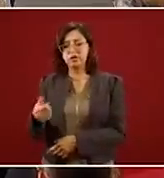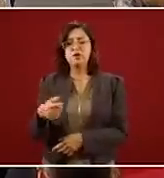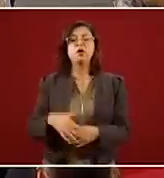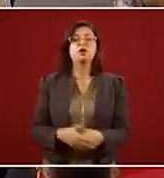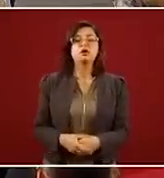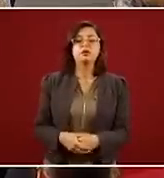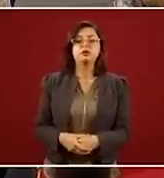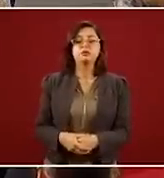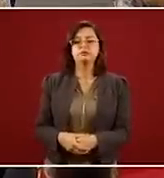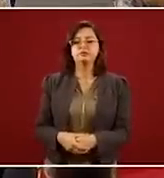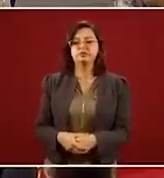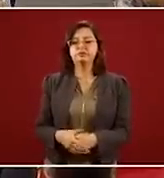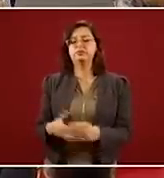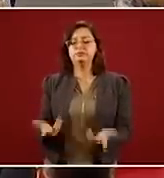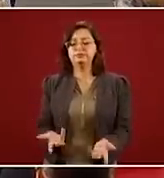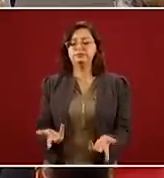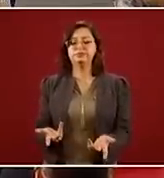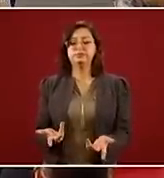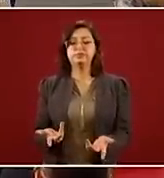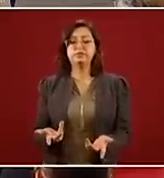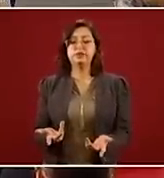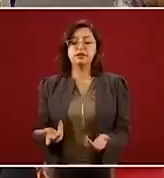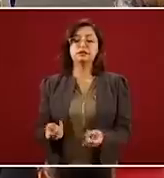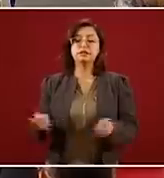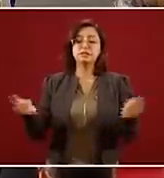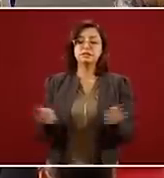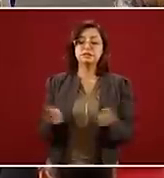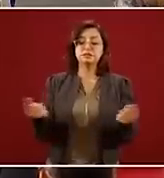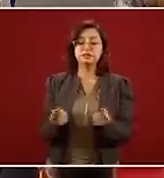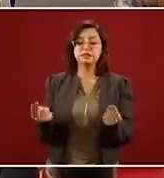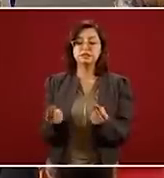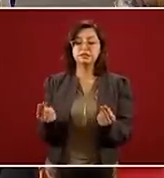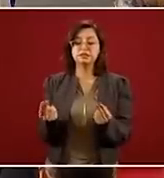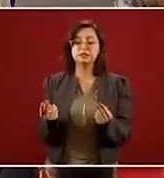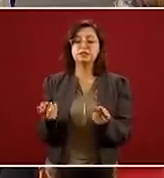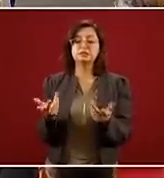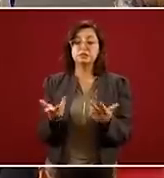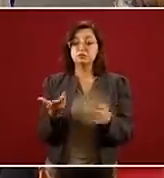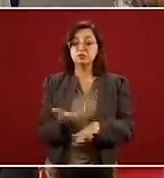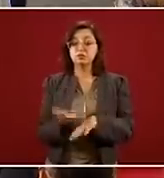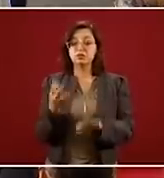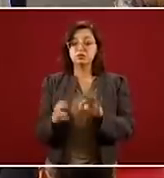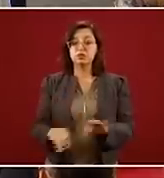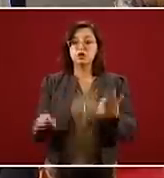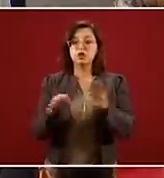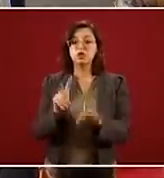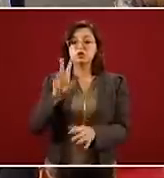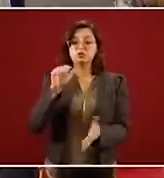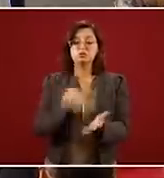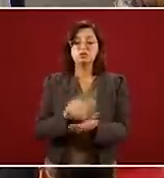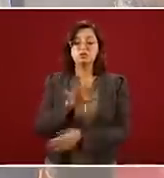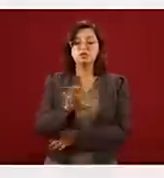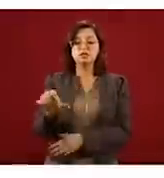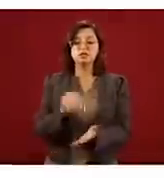la demanda, esto es muy relevante, esta fue la demanda de estos bonos por 2.500 millones